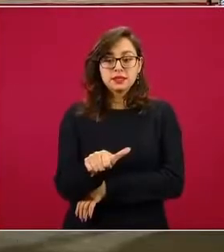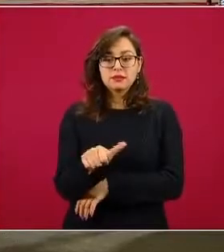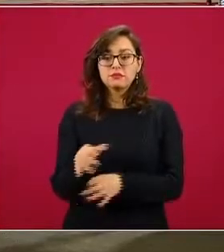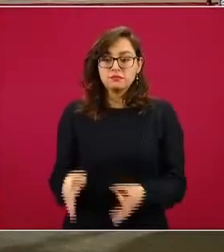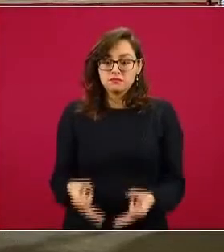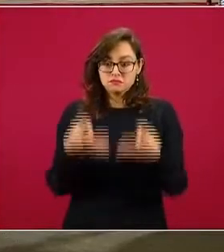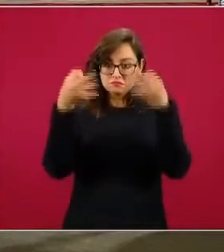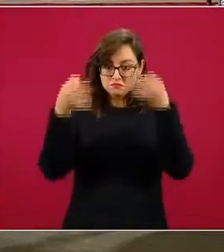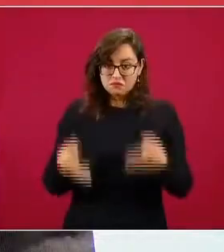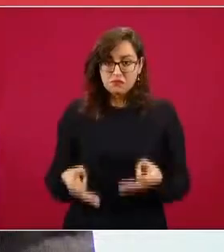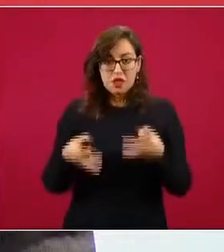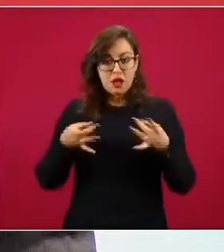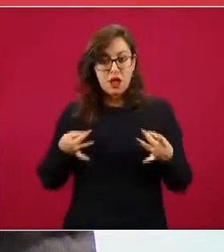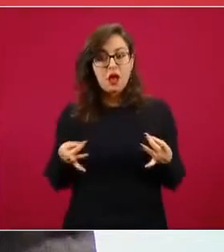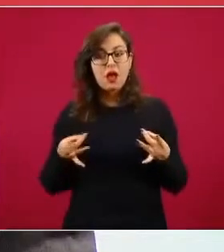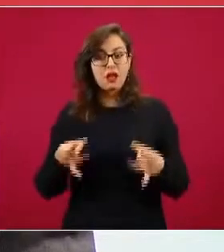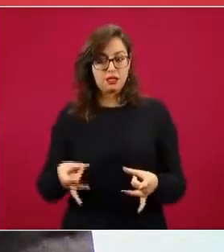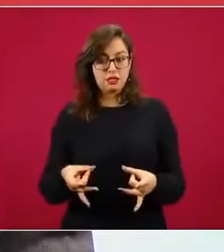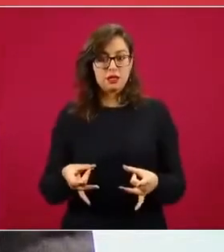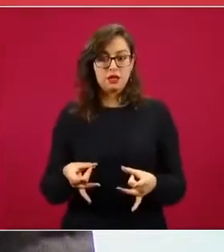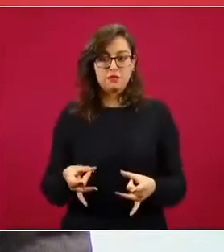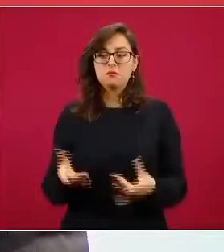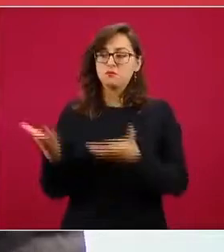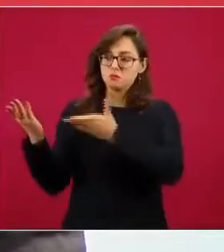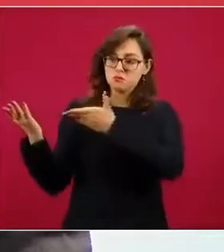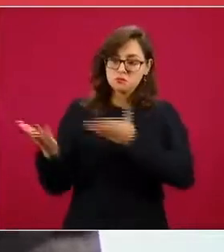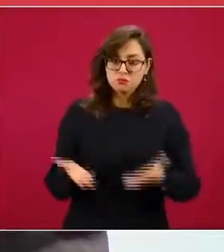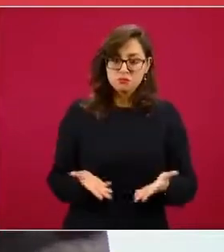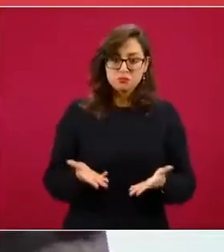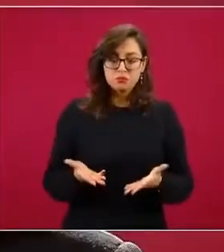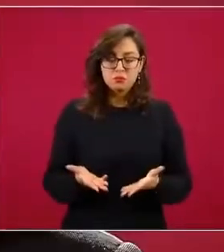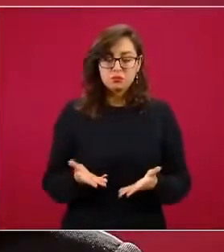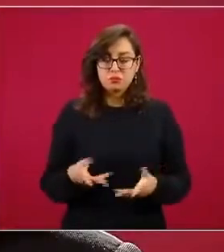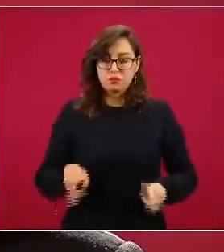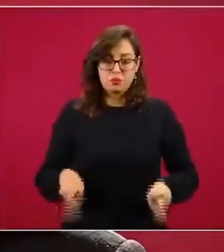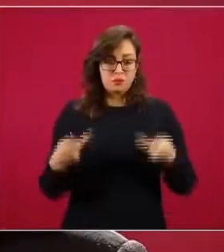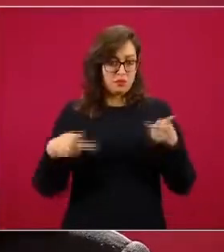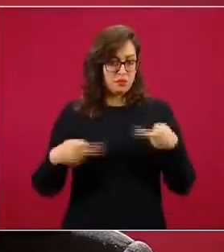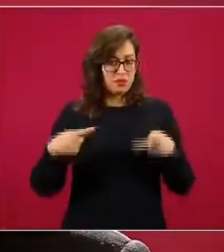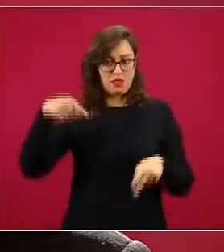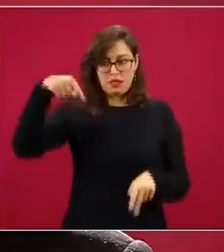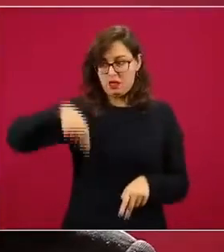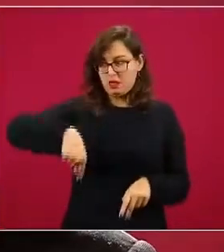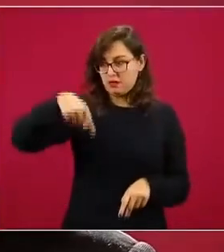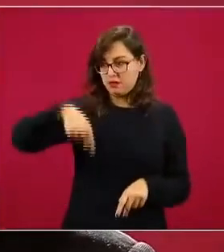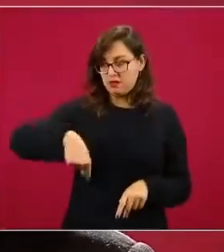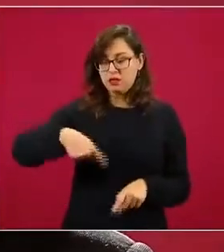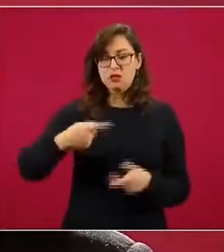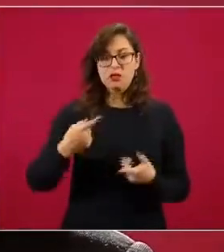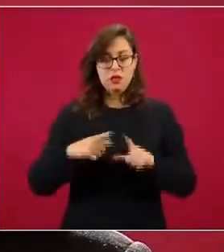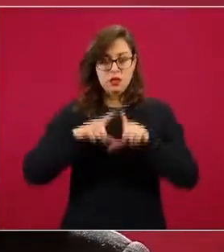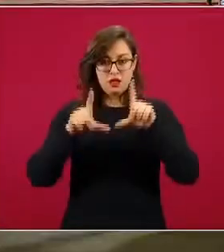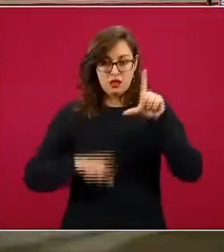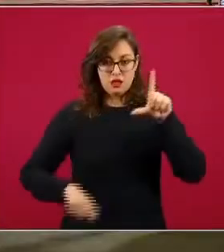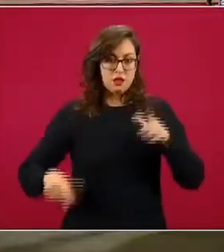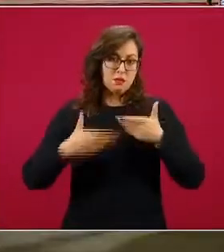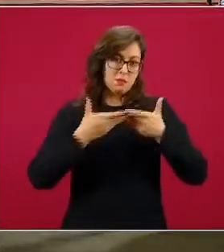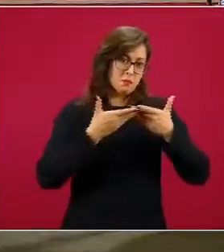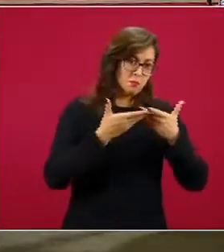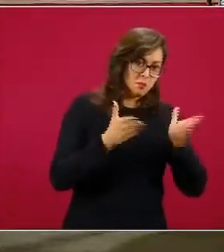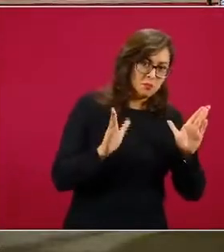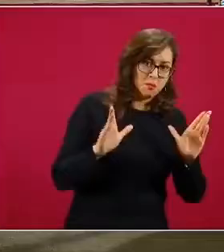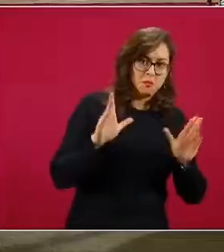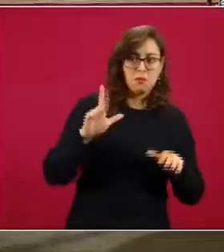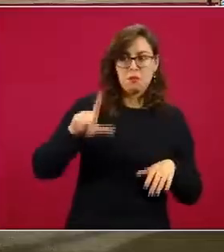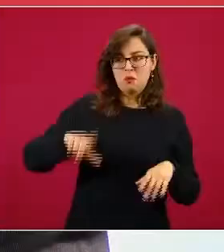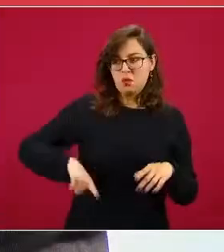calidad de los medicamentos, y solo podrán estar accesibles al mercado mexicano, al mercado público y también el privado,